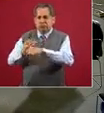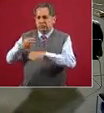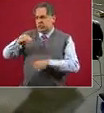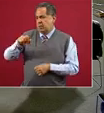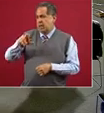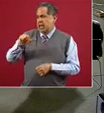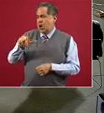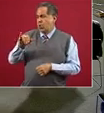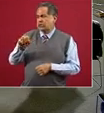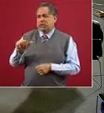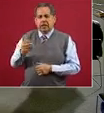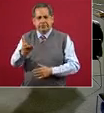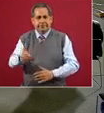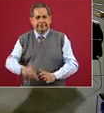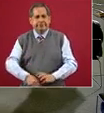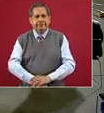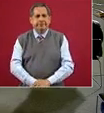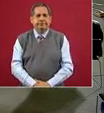Albores. Adelante.